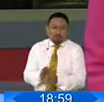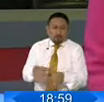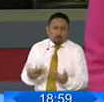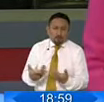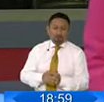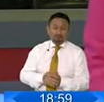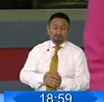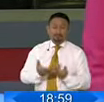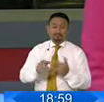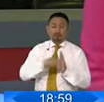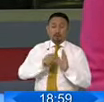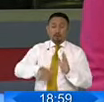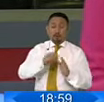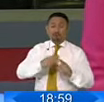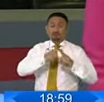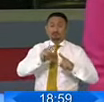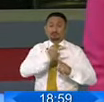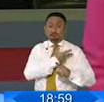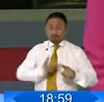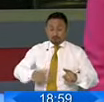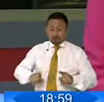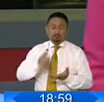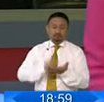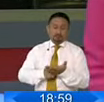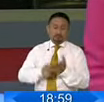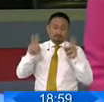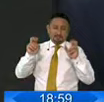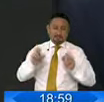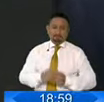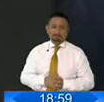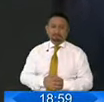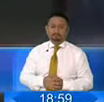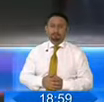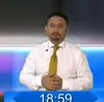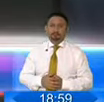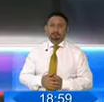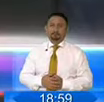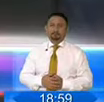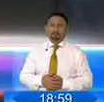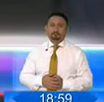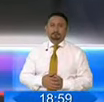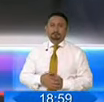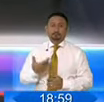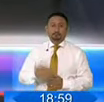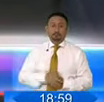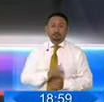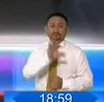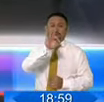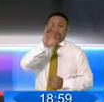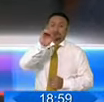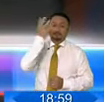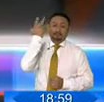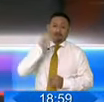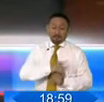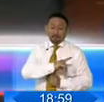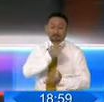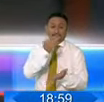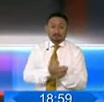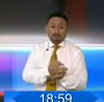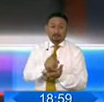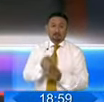analista político y un ex vicepresidente analizan el tema. Creo que la fiscalía transcurridos los 90 días de ausencia en el